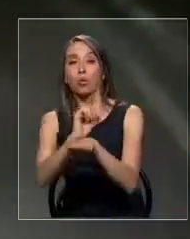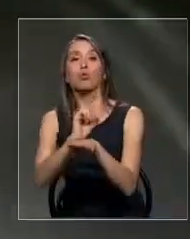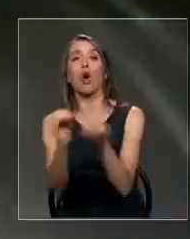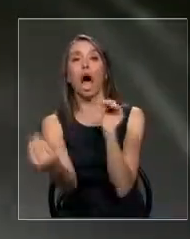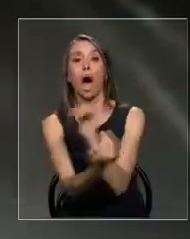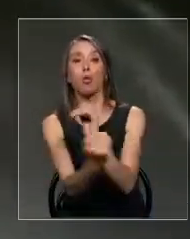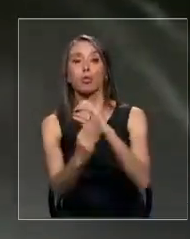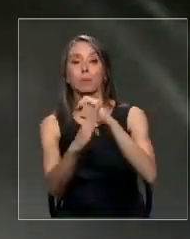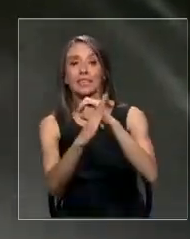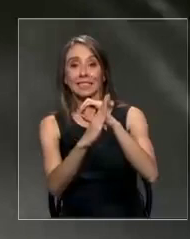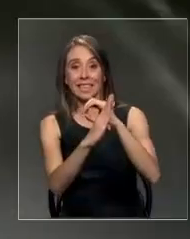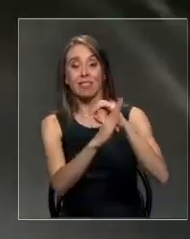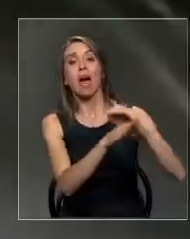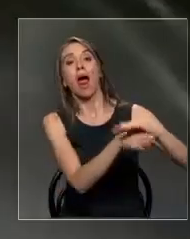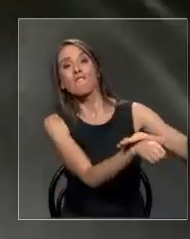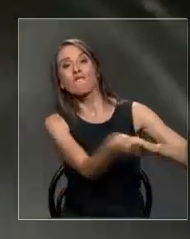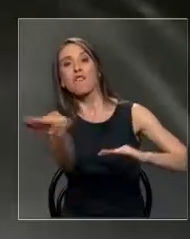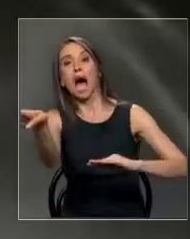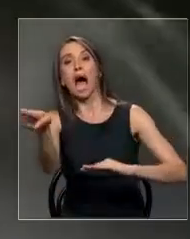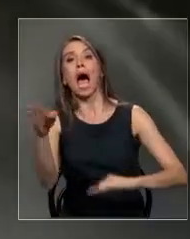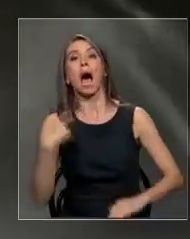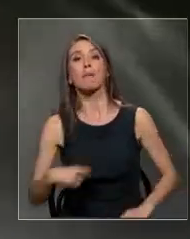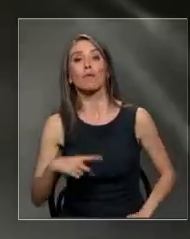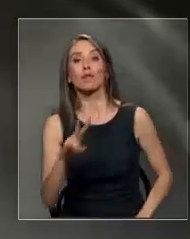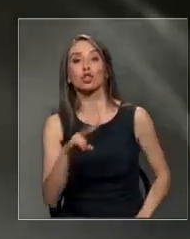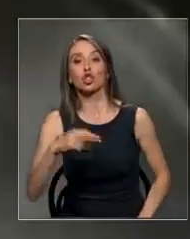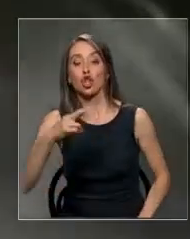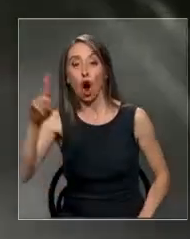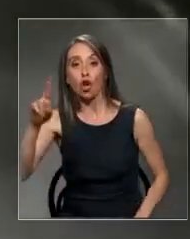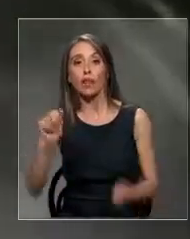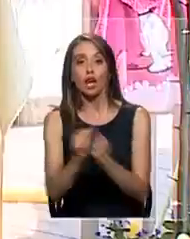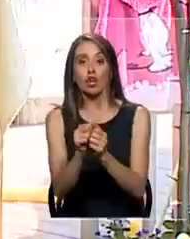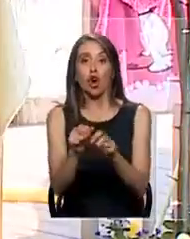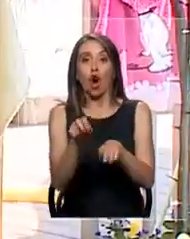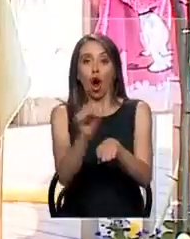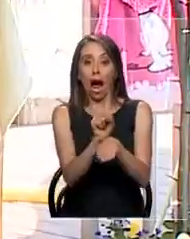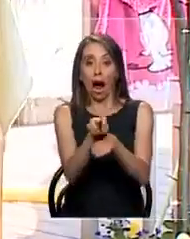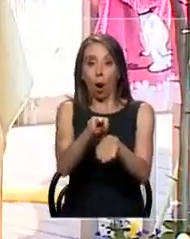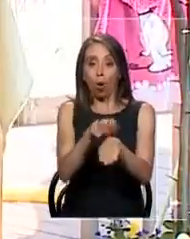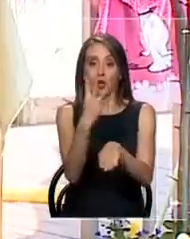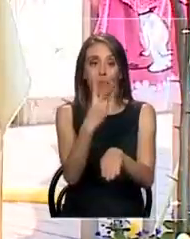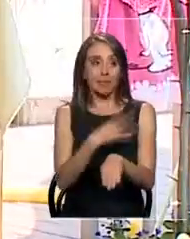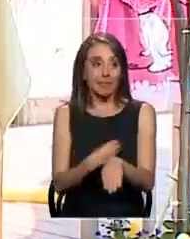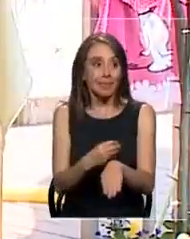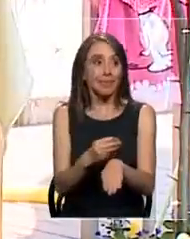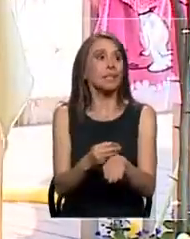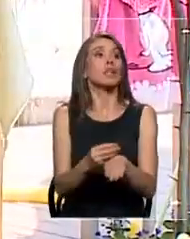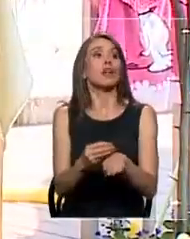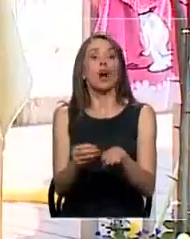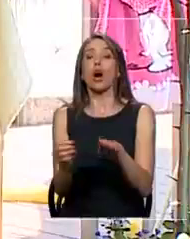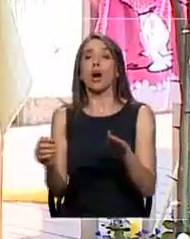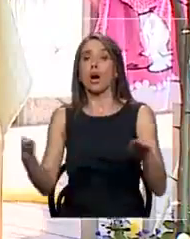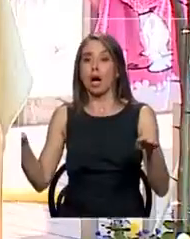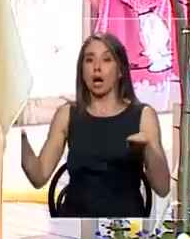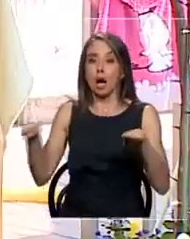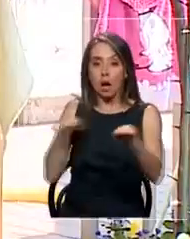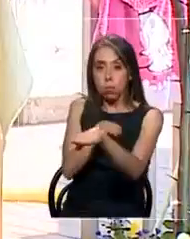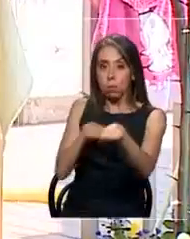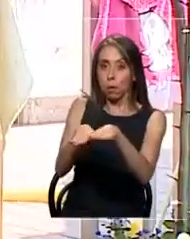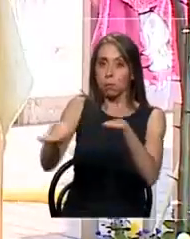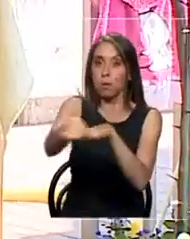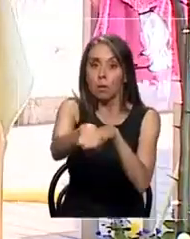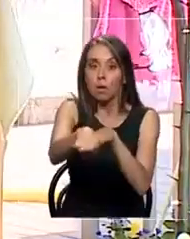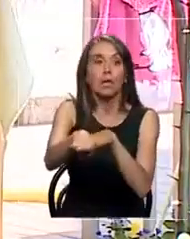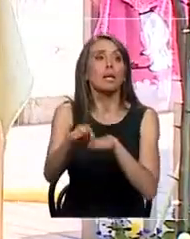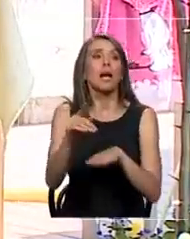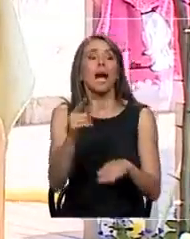central hacia Vespucio Norte cuando se movilizaba con sus hijos. Se me decía, devuélveme las llaves, pásamelas. Yo le dije, si están adentro del auto,